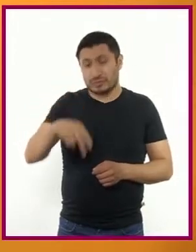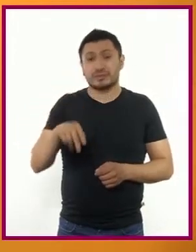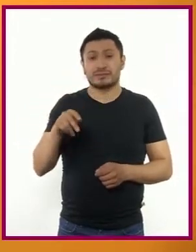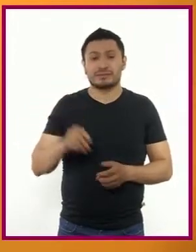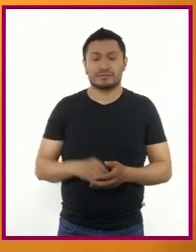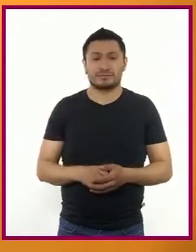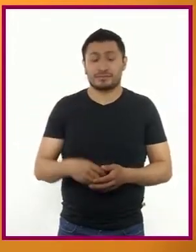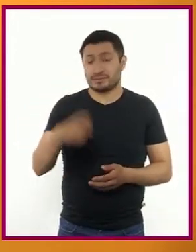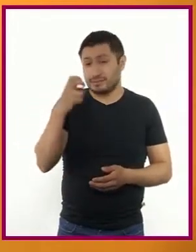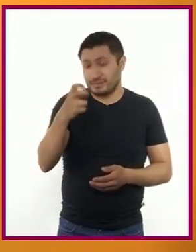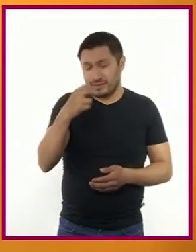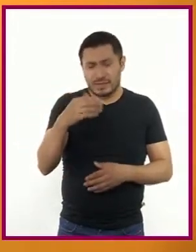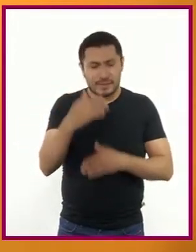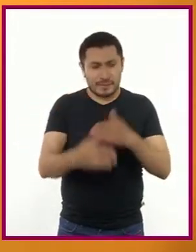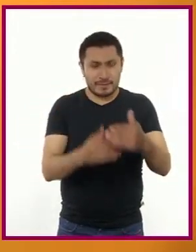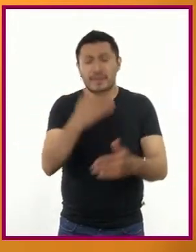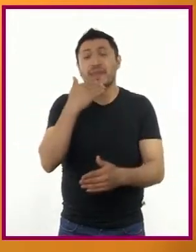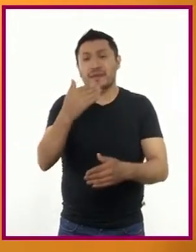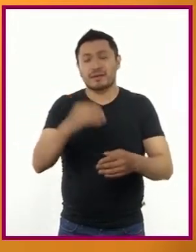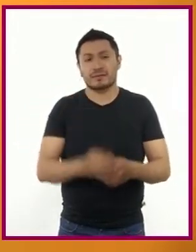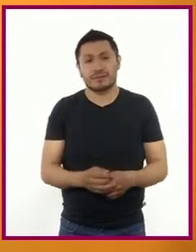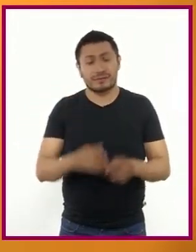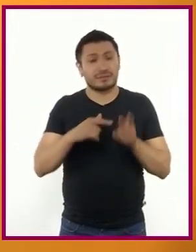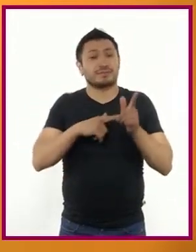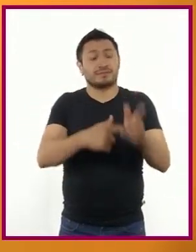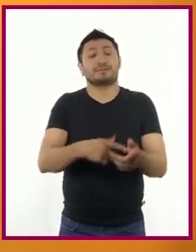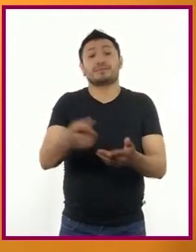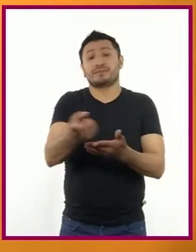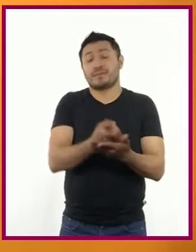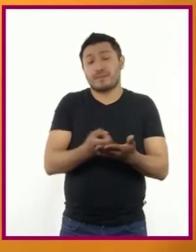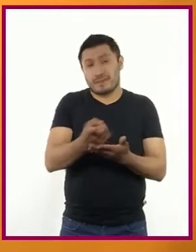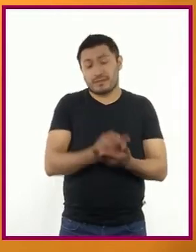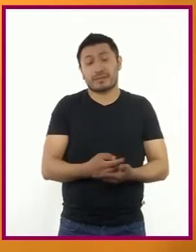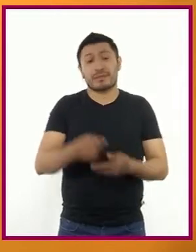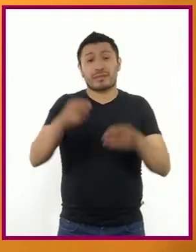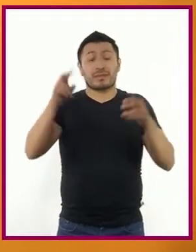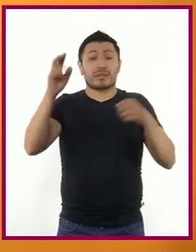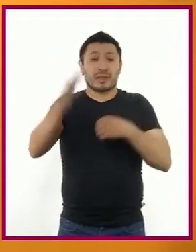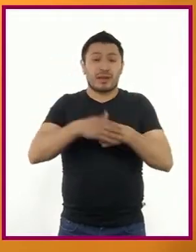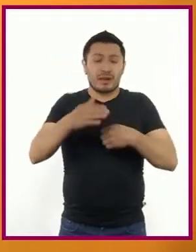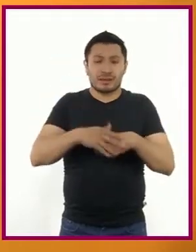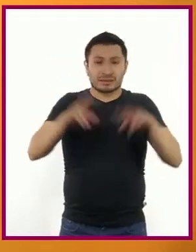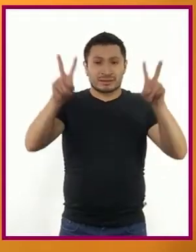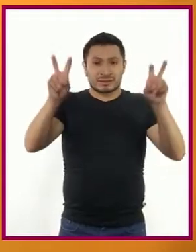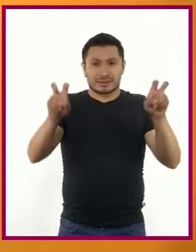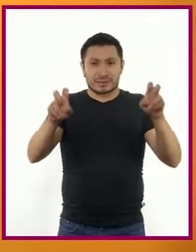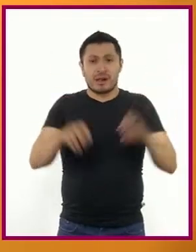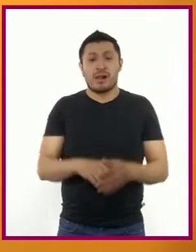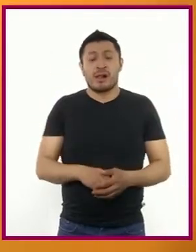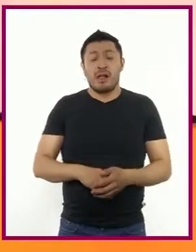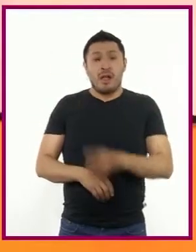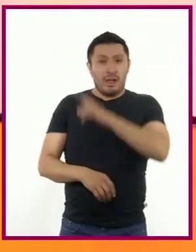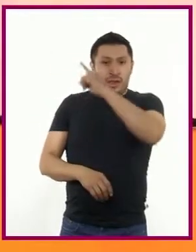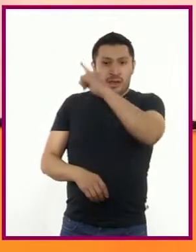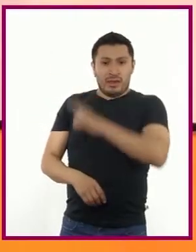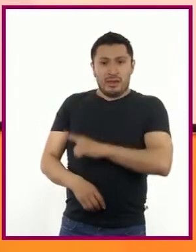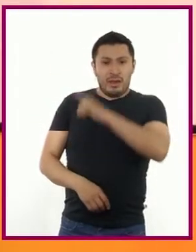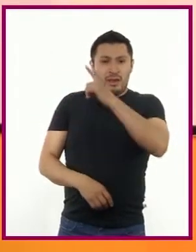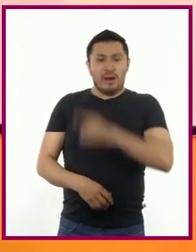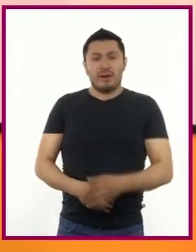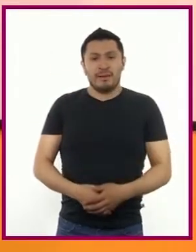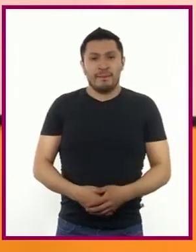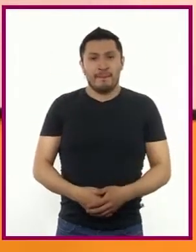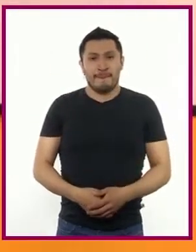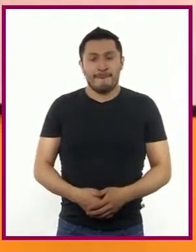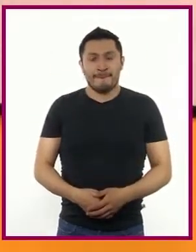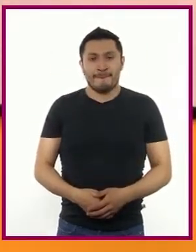nuestra monografía. Continuemos con la ilustración y el subtítulo que representan al cérvix o